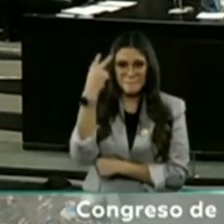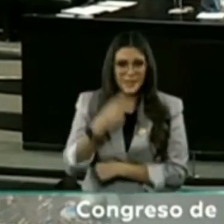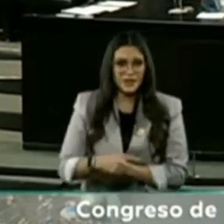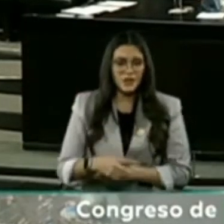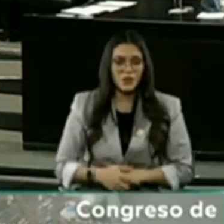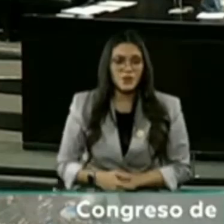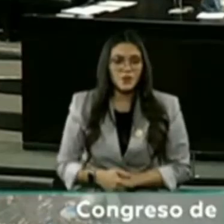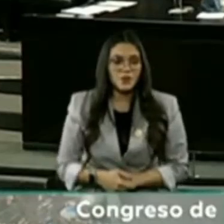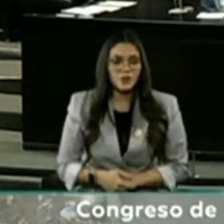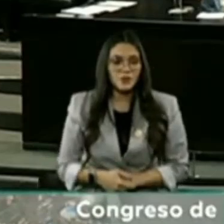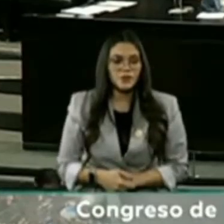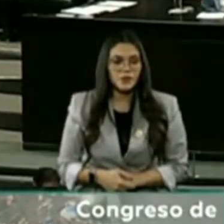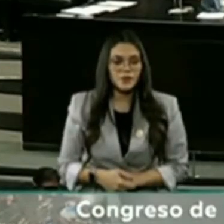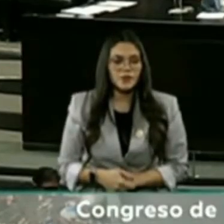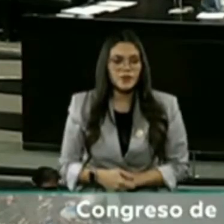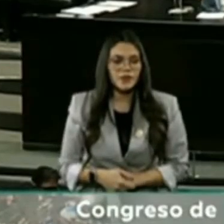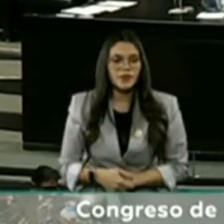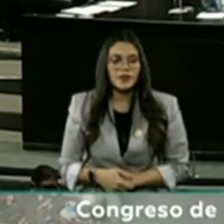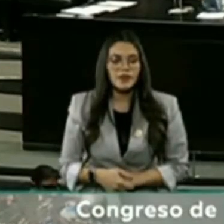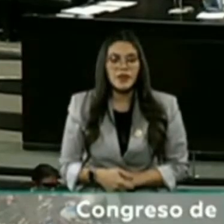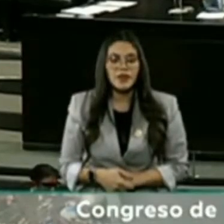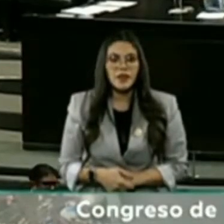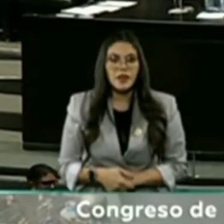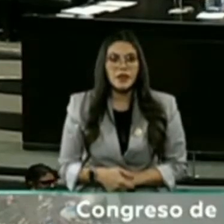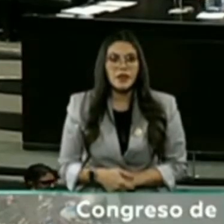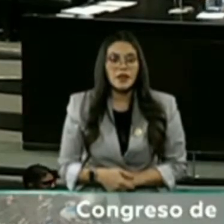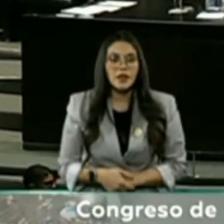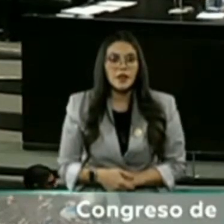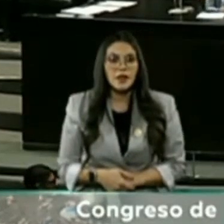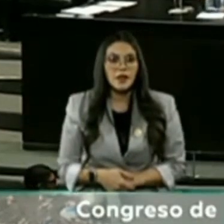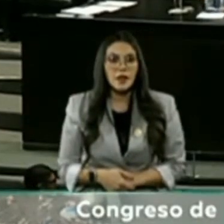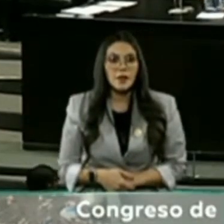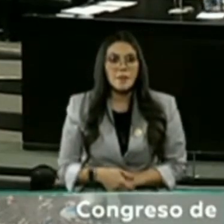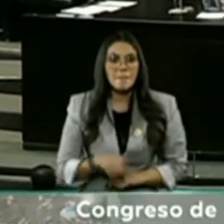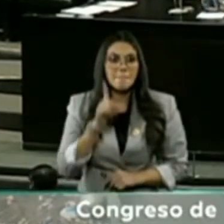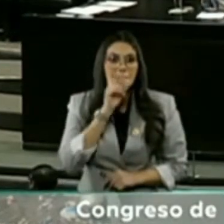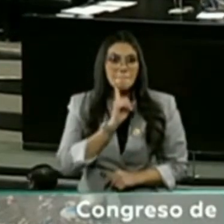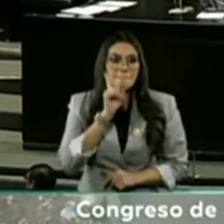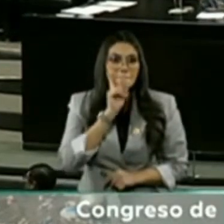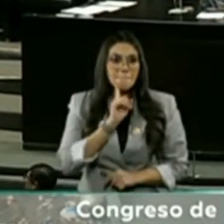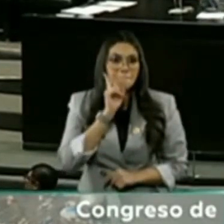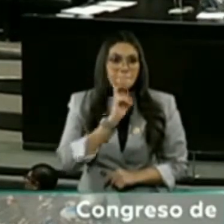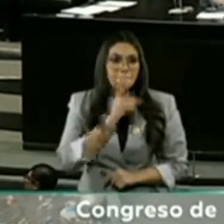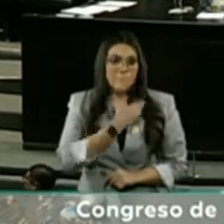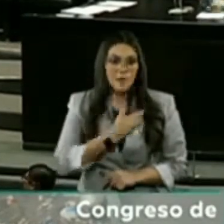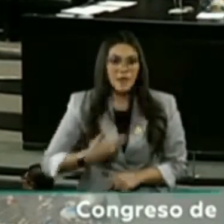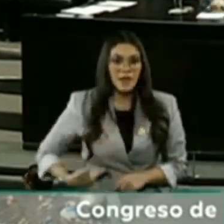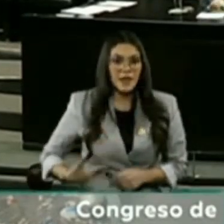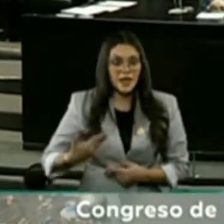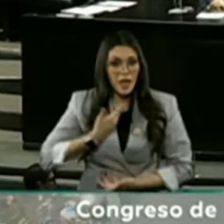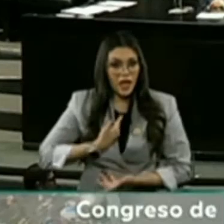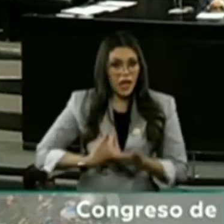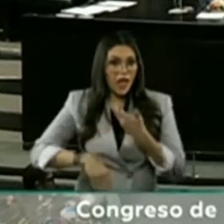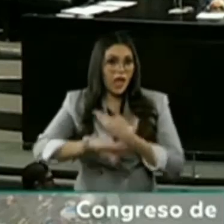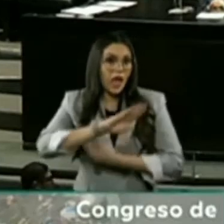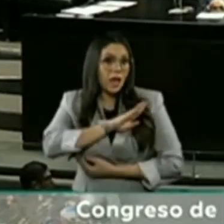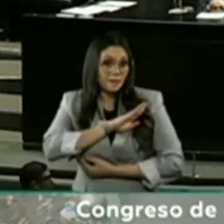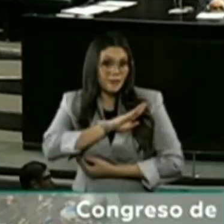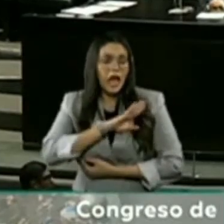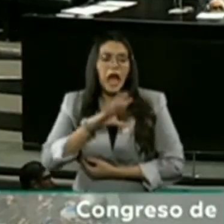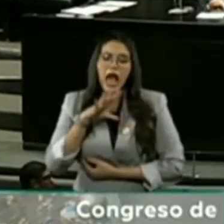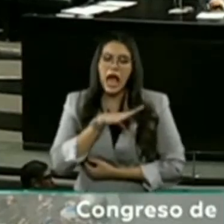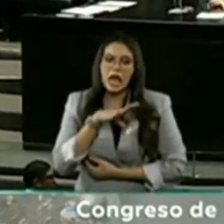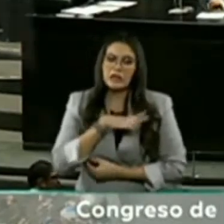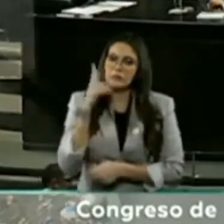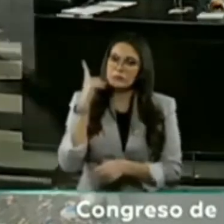La presidenta Sheinbaum tendrá ante sí 2 enormes retos. El primero,